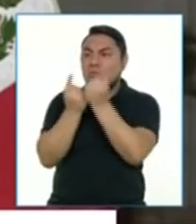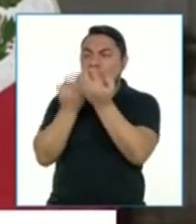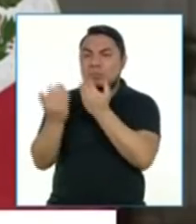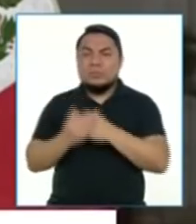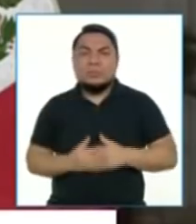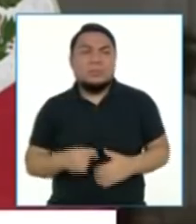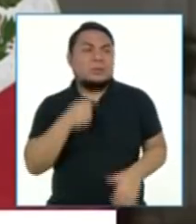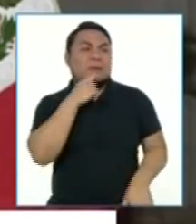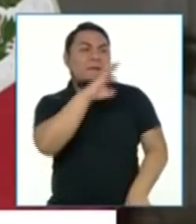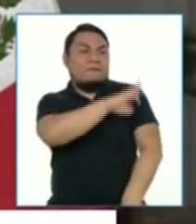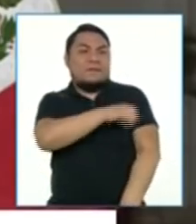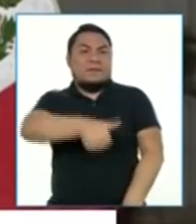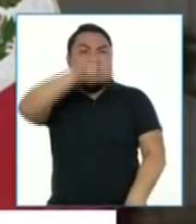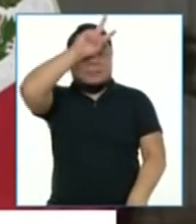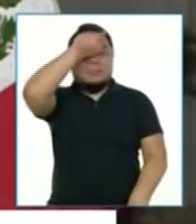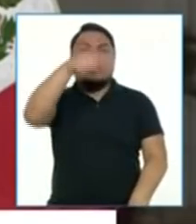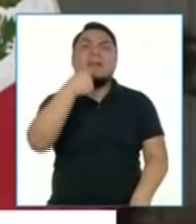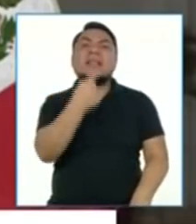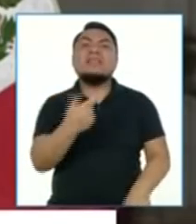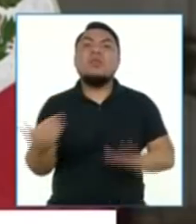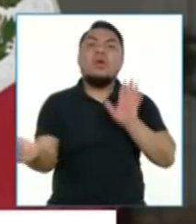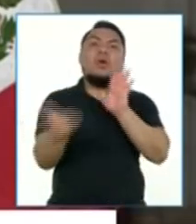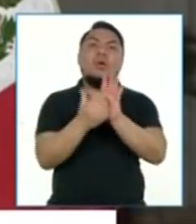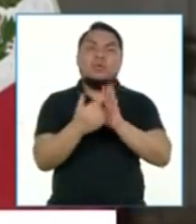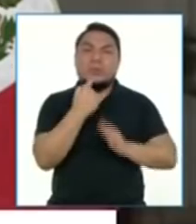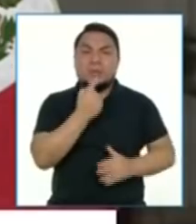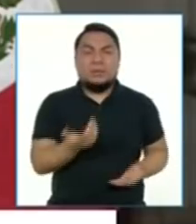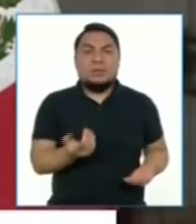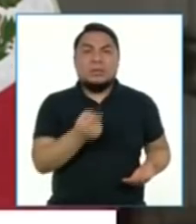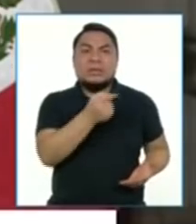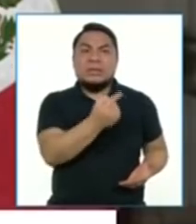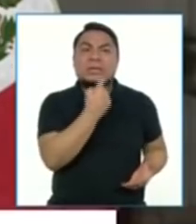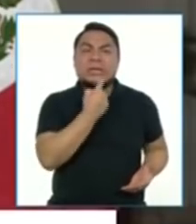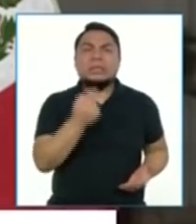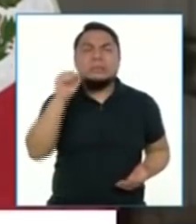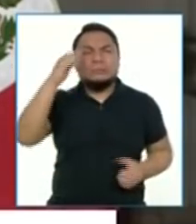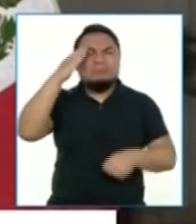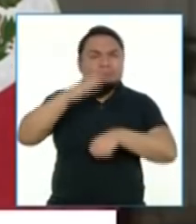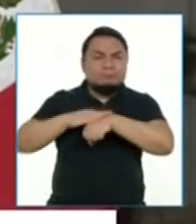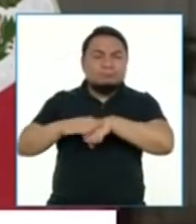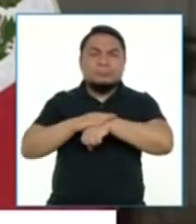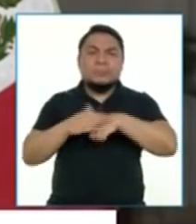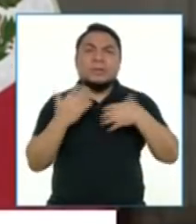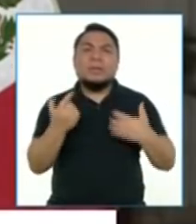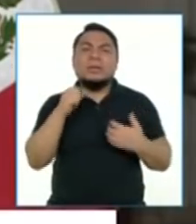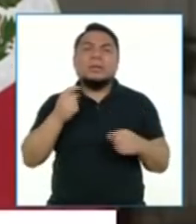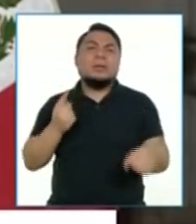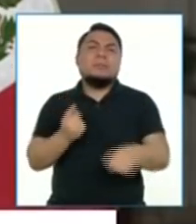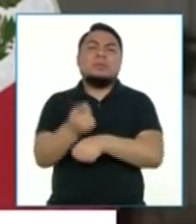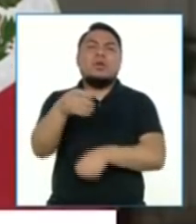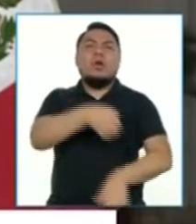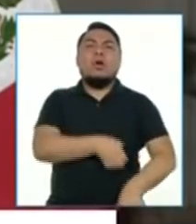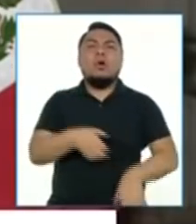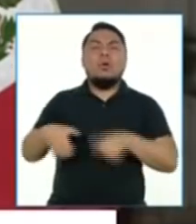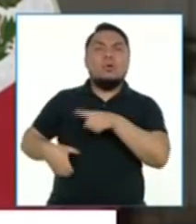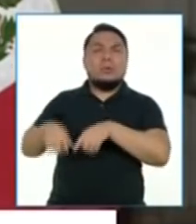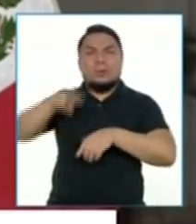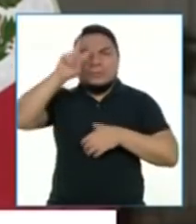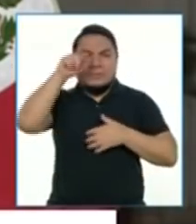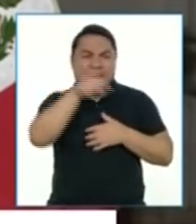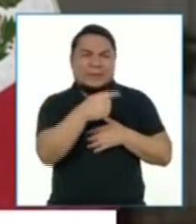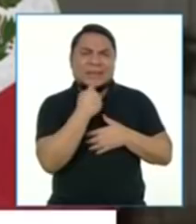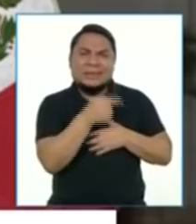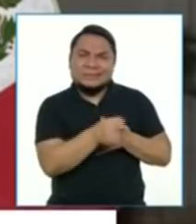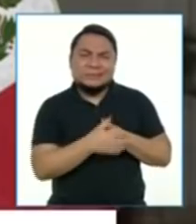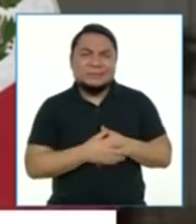orales y con la está distinta karen en roca porque a diferencia de otros audios que creo yo no